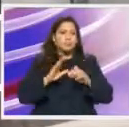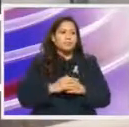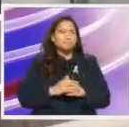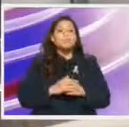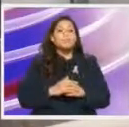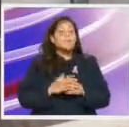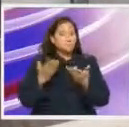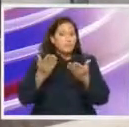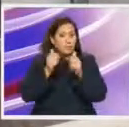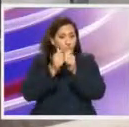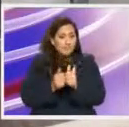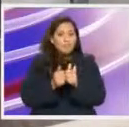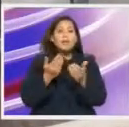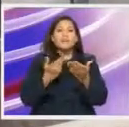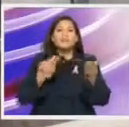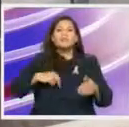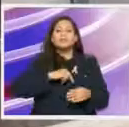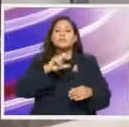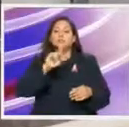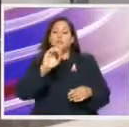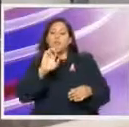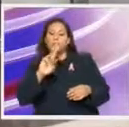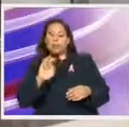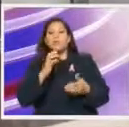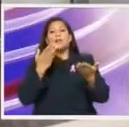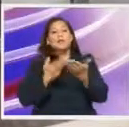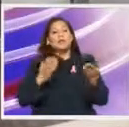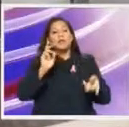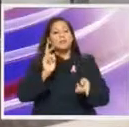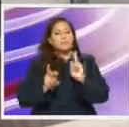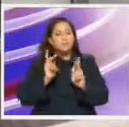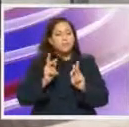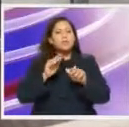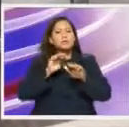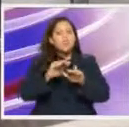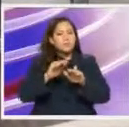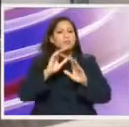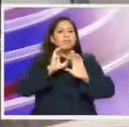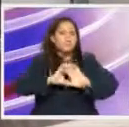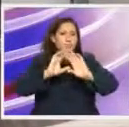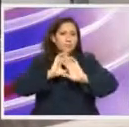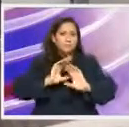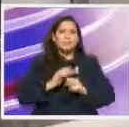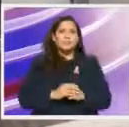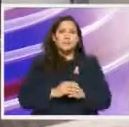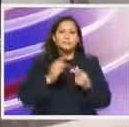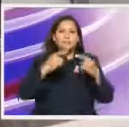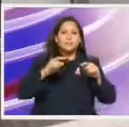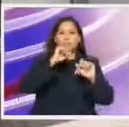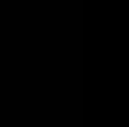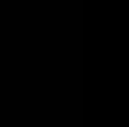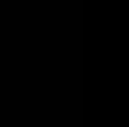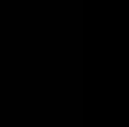Supuesto. Así que quédate con nosotros porque vamos con Dore, porque nos va a platicar y a cantar, ¿por qué no? Música de banda, ¿verdad, Dore?